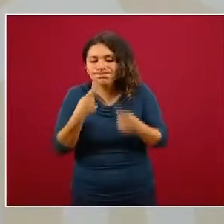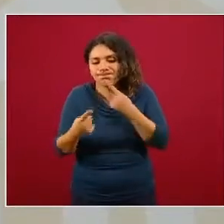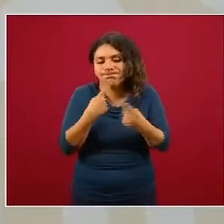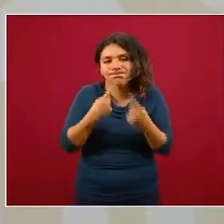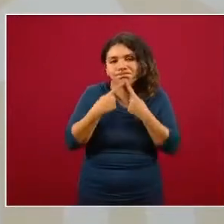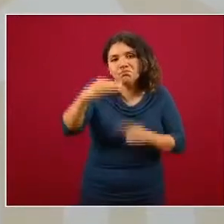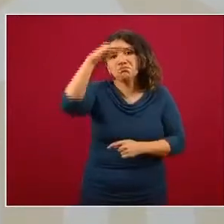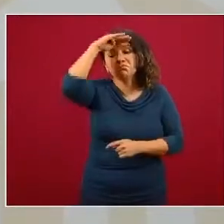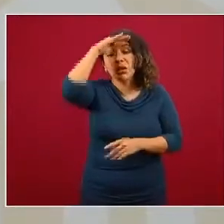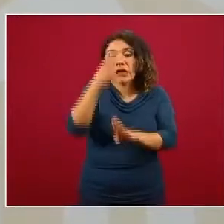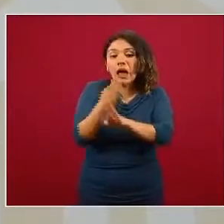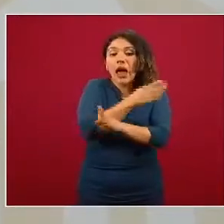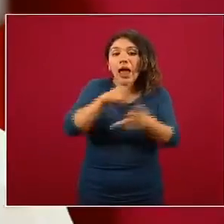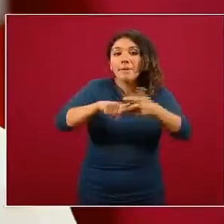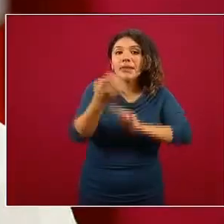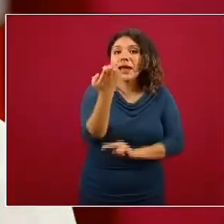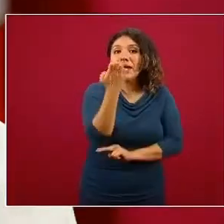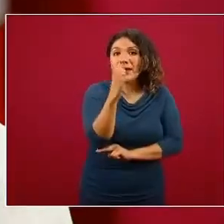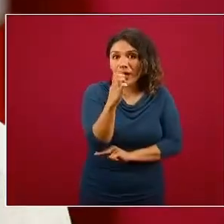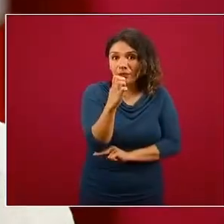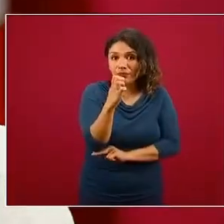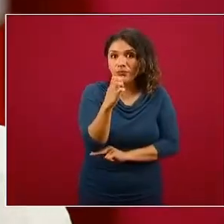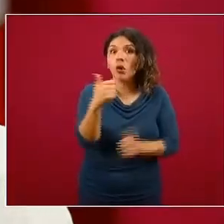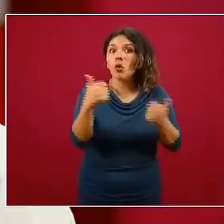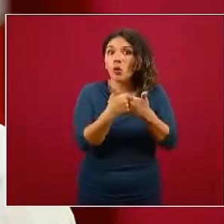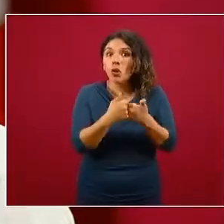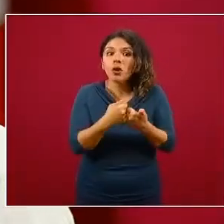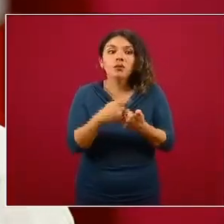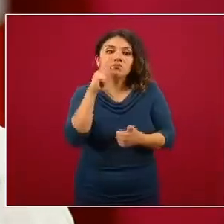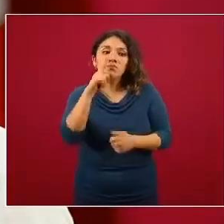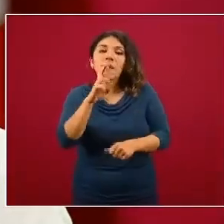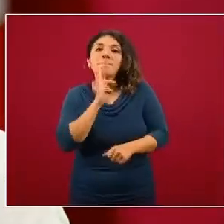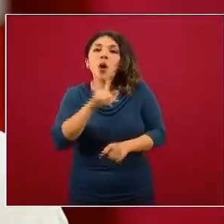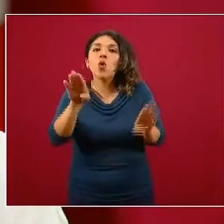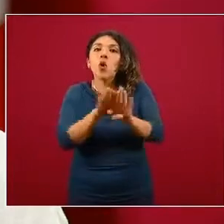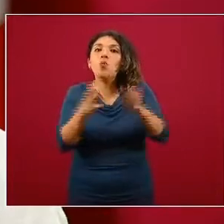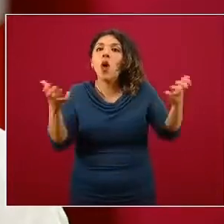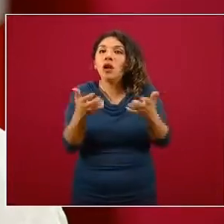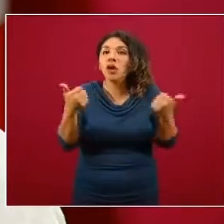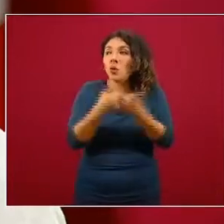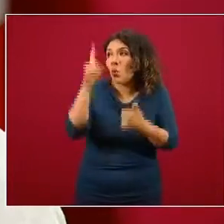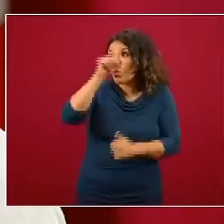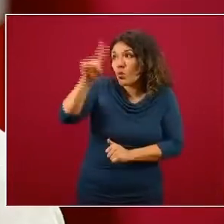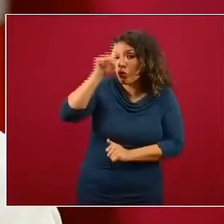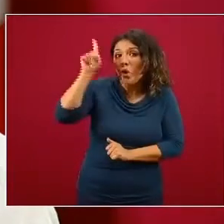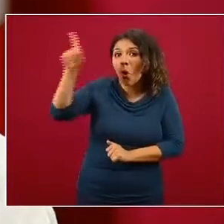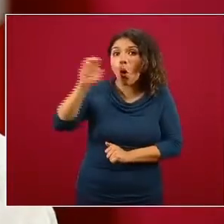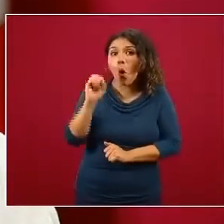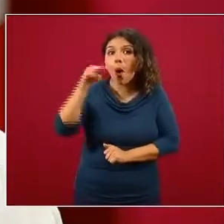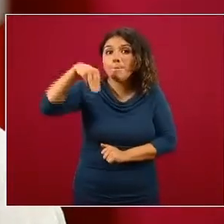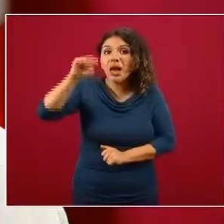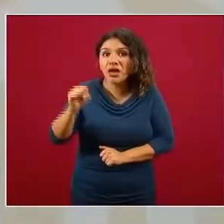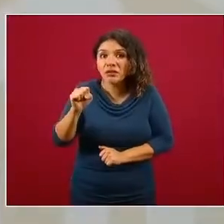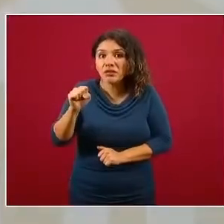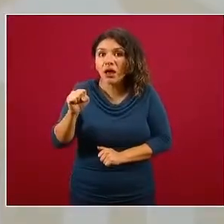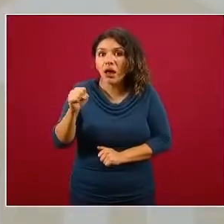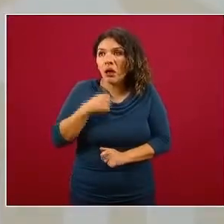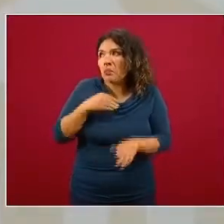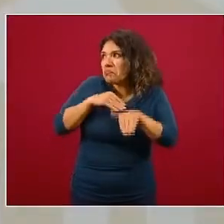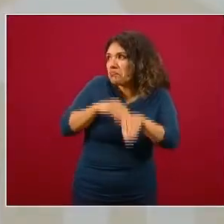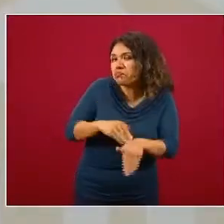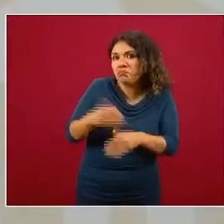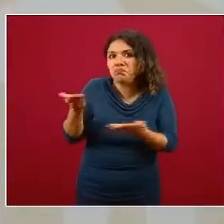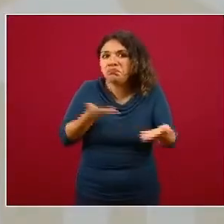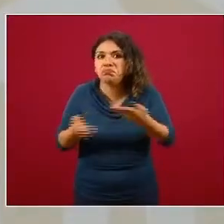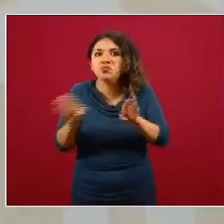diseñó desde enero, atendiendo a las mejores prácticas y las recomendaciones de la Organización Mundial de la Salud, en